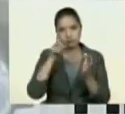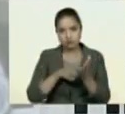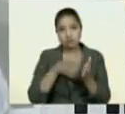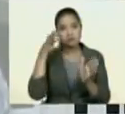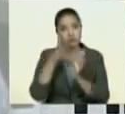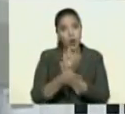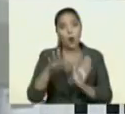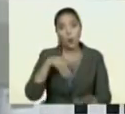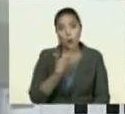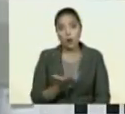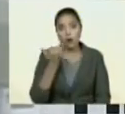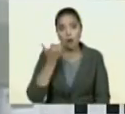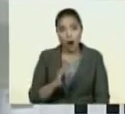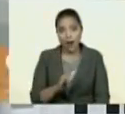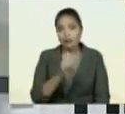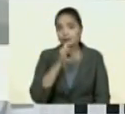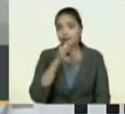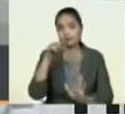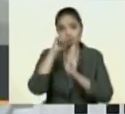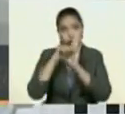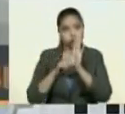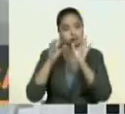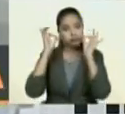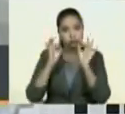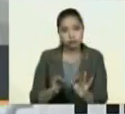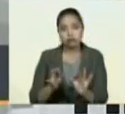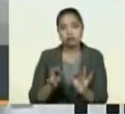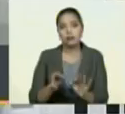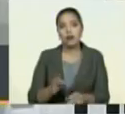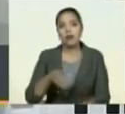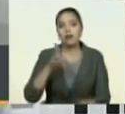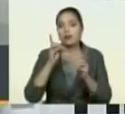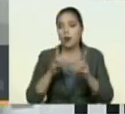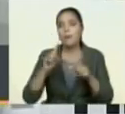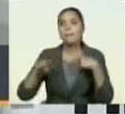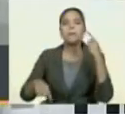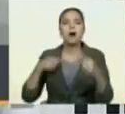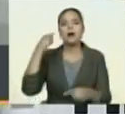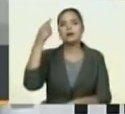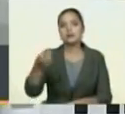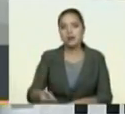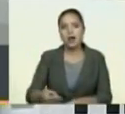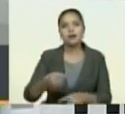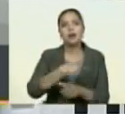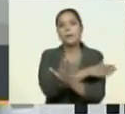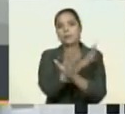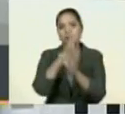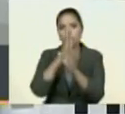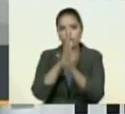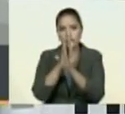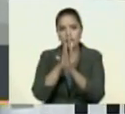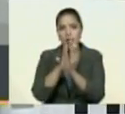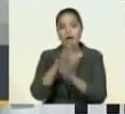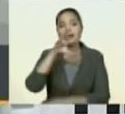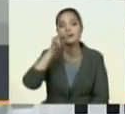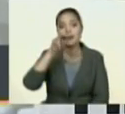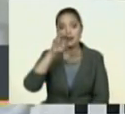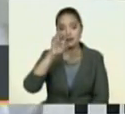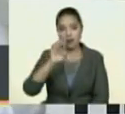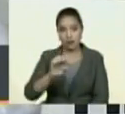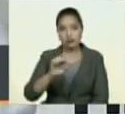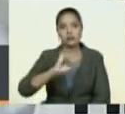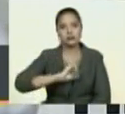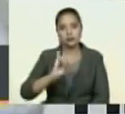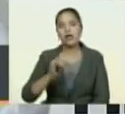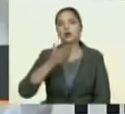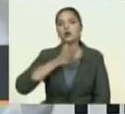que podamos tener las últimas medidas que tomamos. Mañana al mediodía el Consejo Nacional Electoral, ya